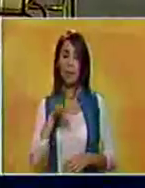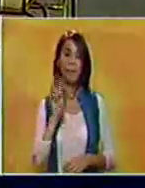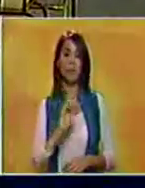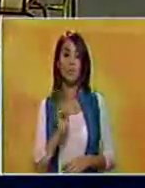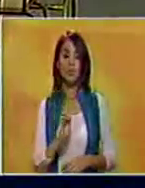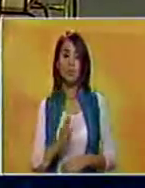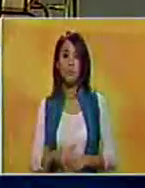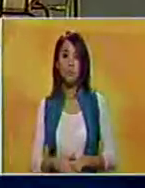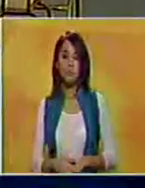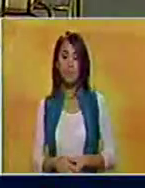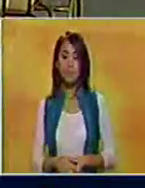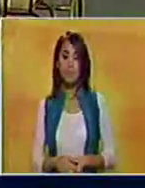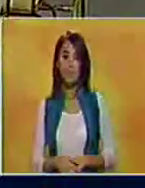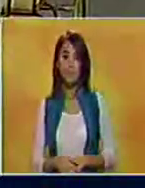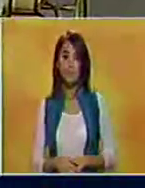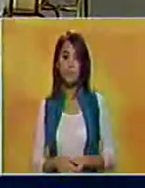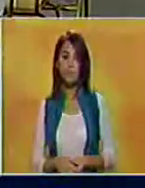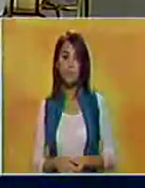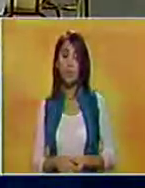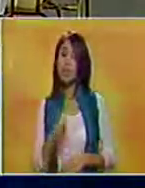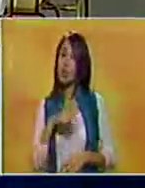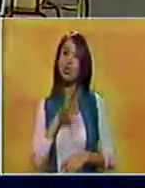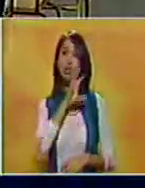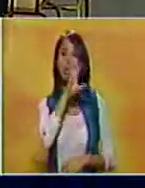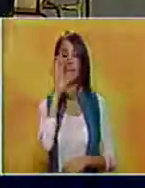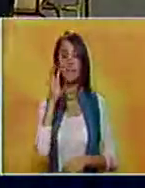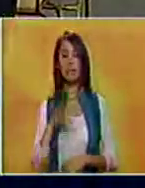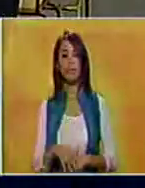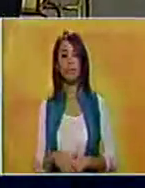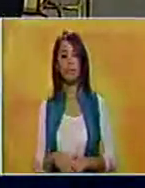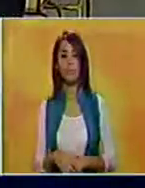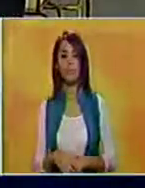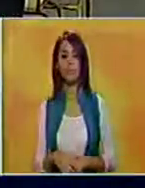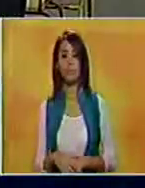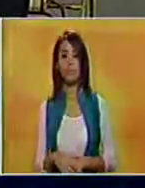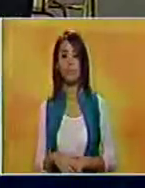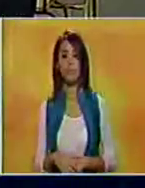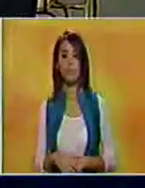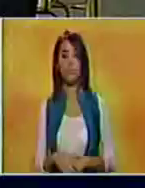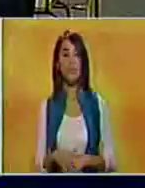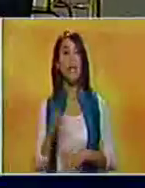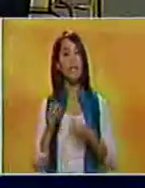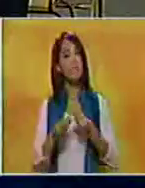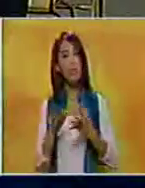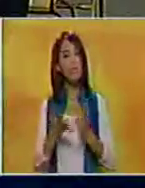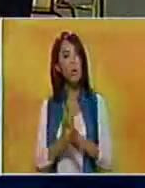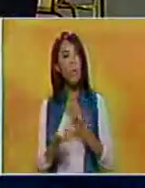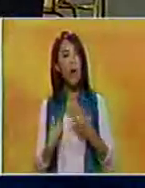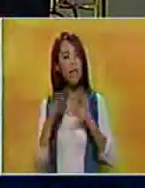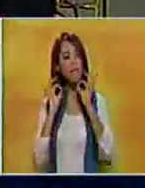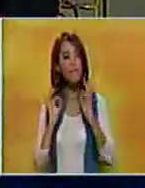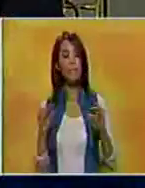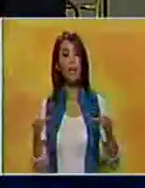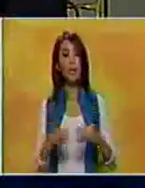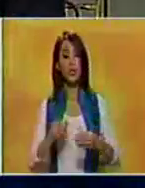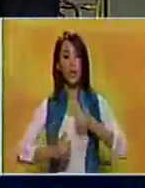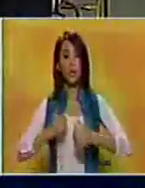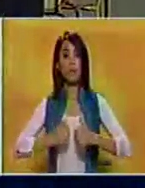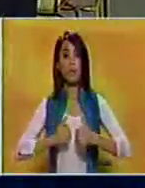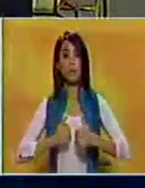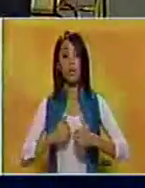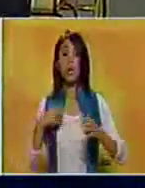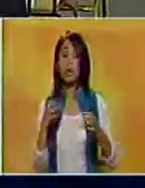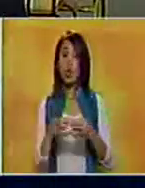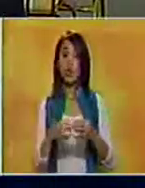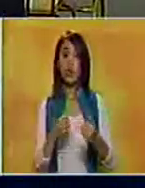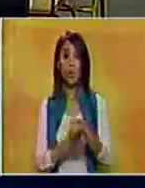en el exterior. Se realizarán de forma especial reuniones de los candidatos y las fuerzas que lo